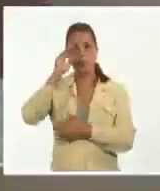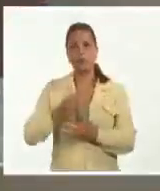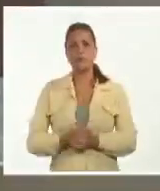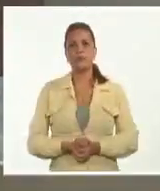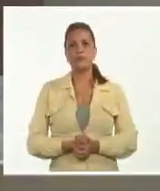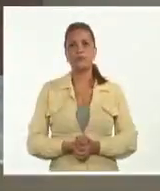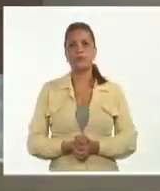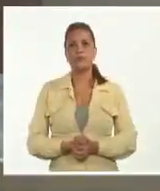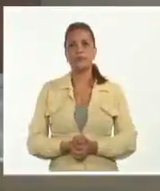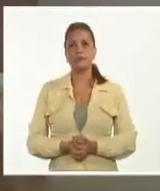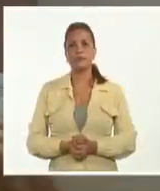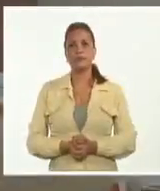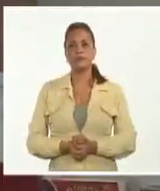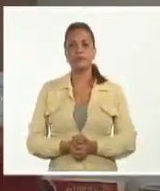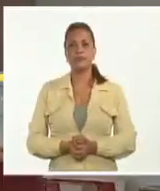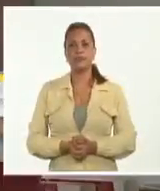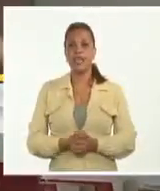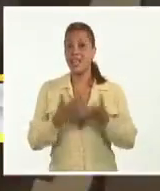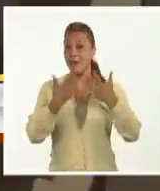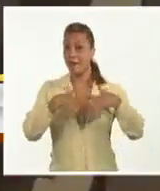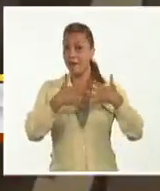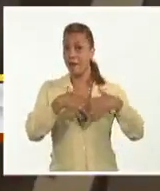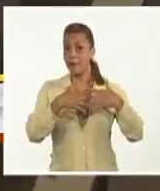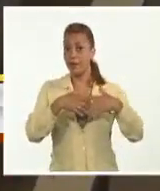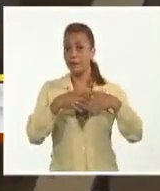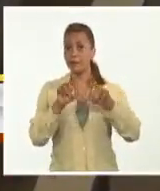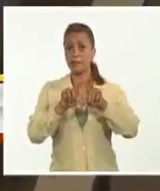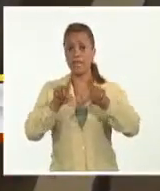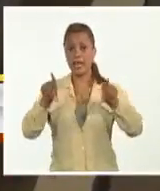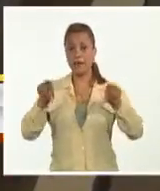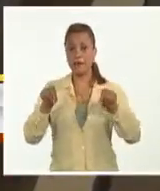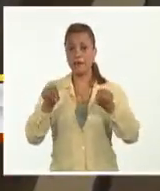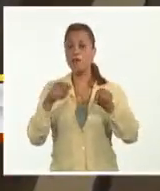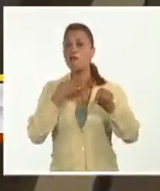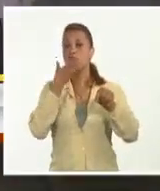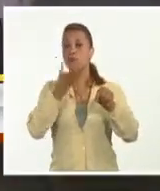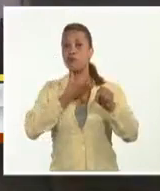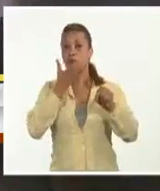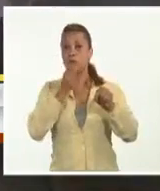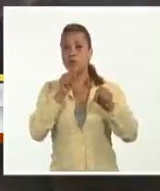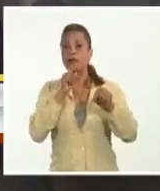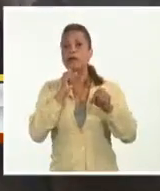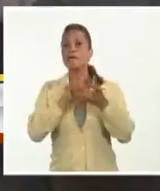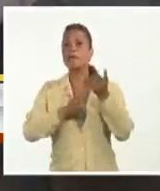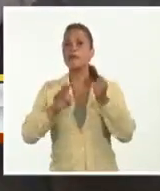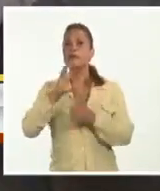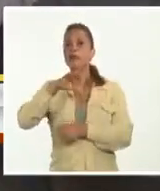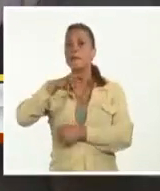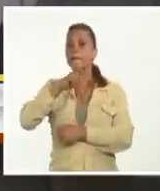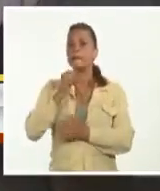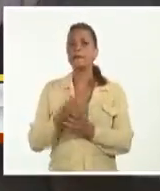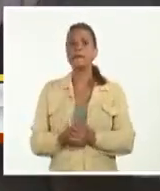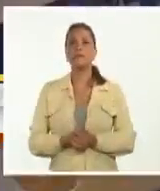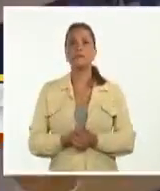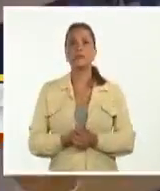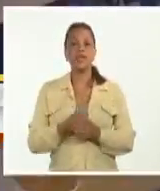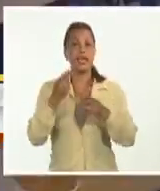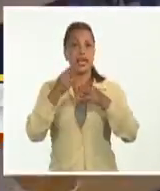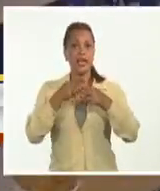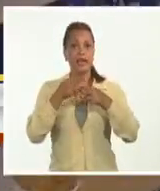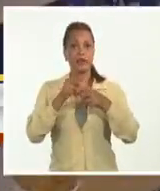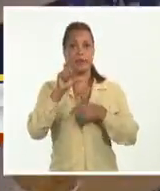renace la legendaria fábrica de conservas de frutas y vegetales de final del río su nombre vuelve paulatinamente